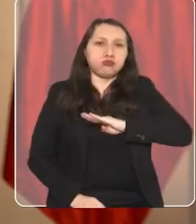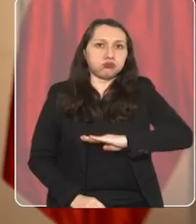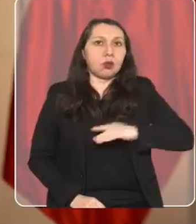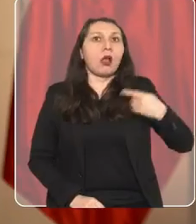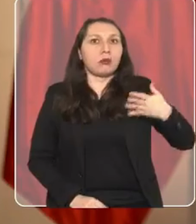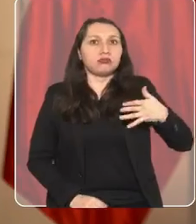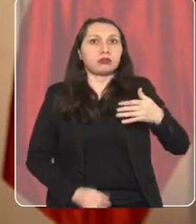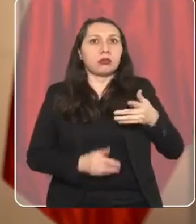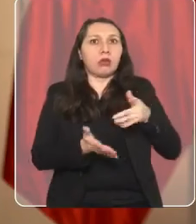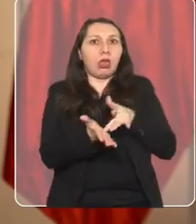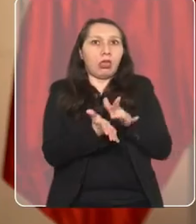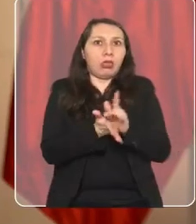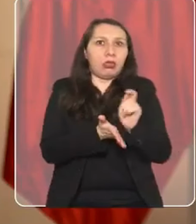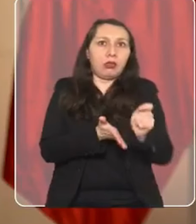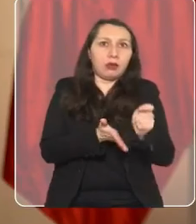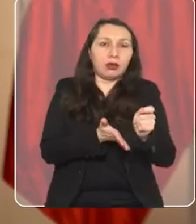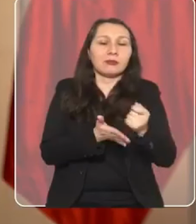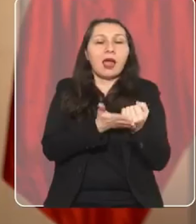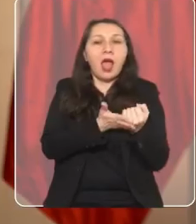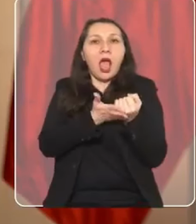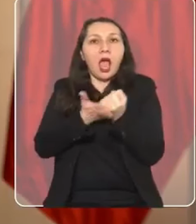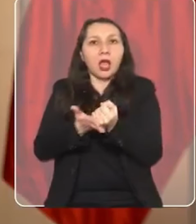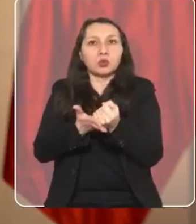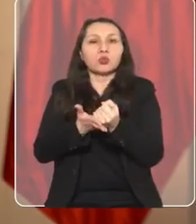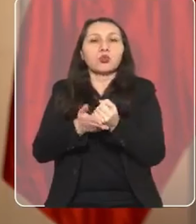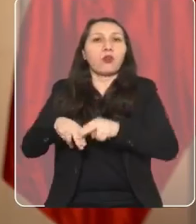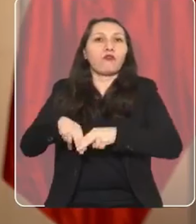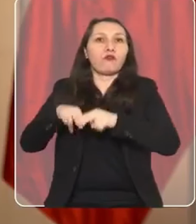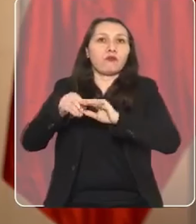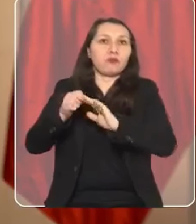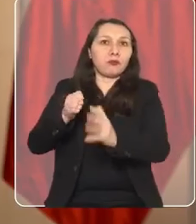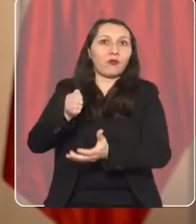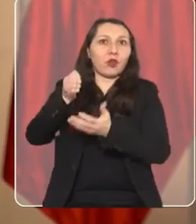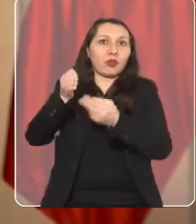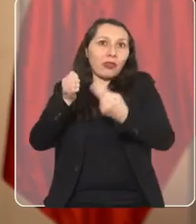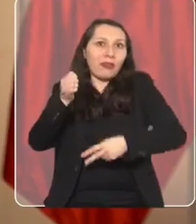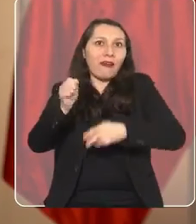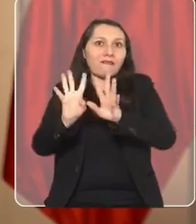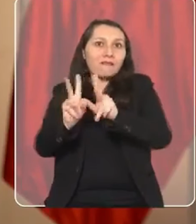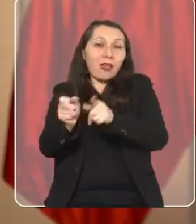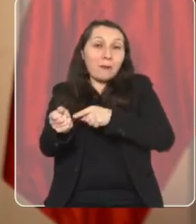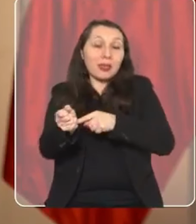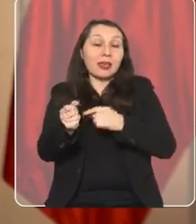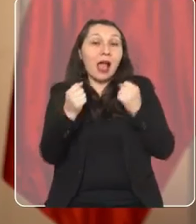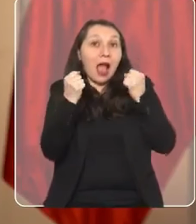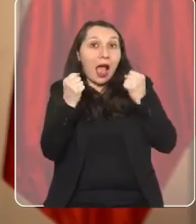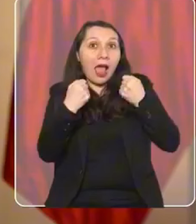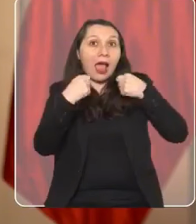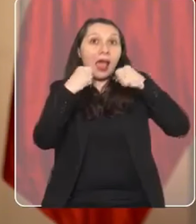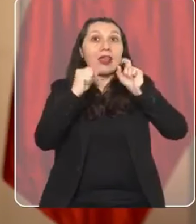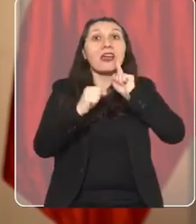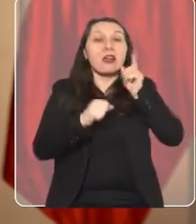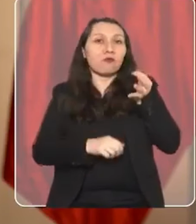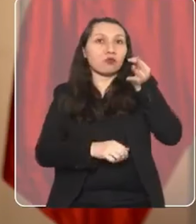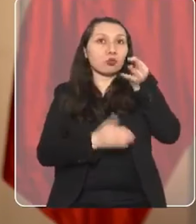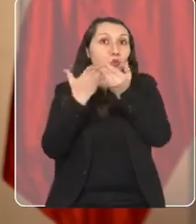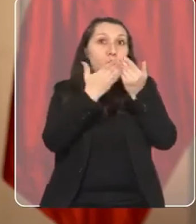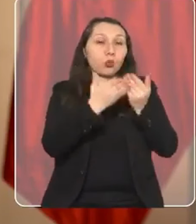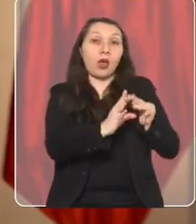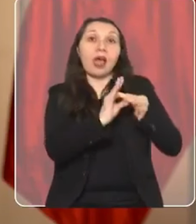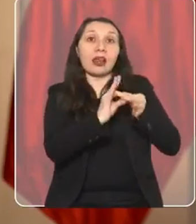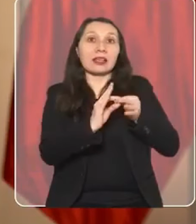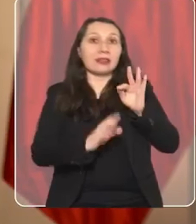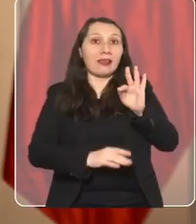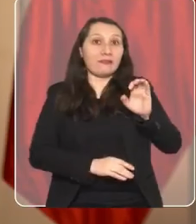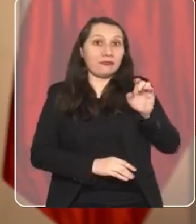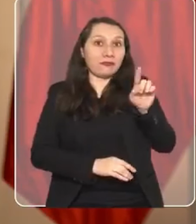significativa su deuda lo que contribuirá directamente al presupuesto familiar ganan también los futuros estudiantes quienes gracias al